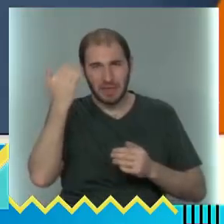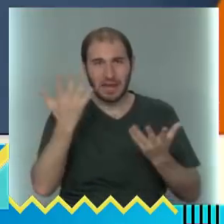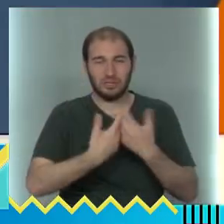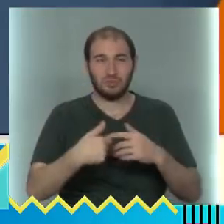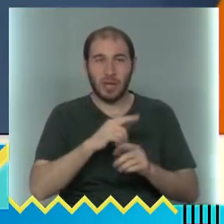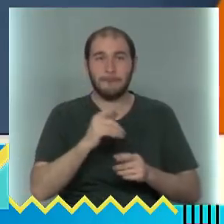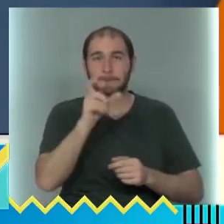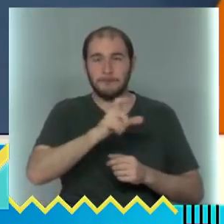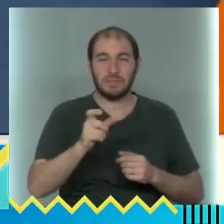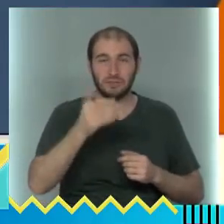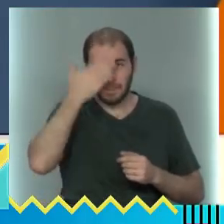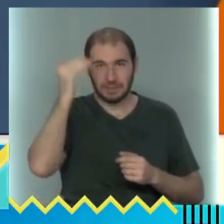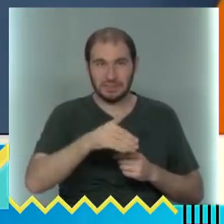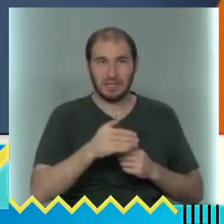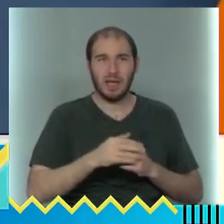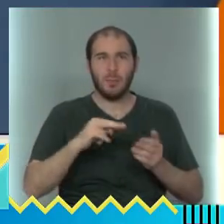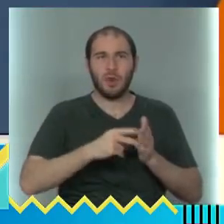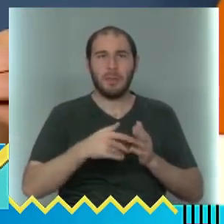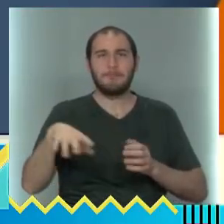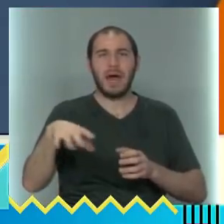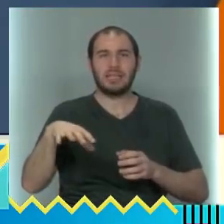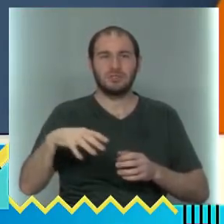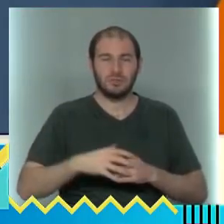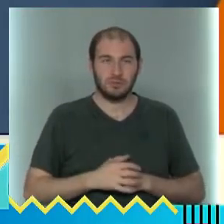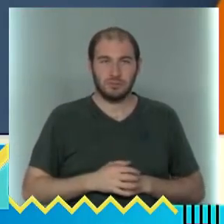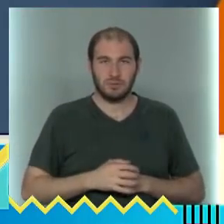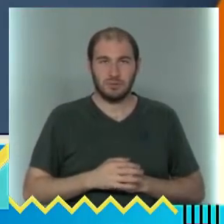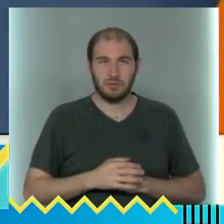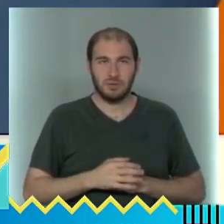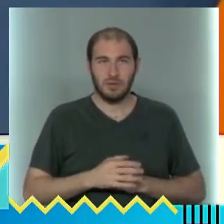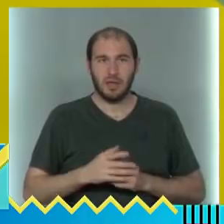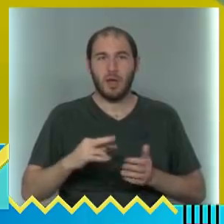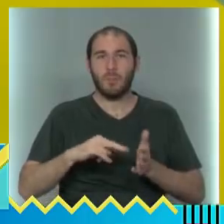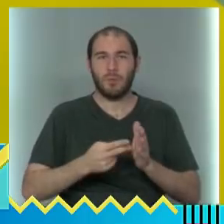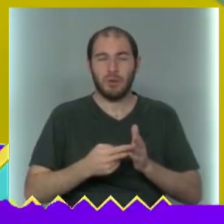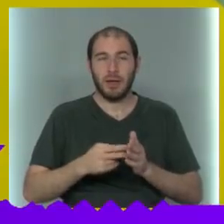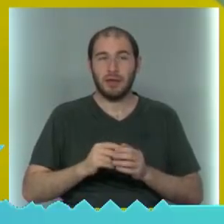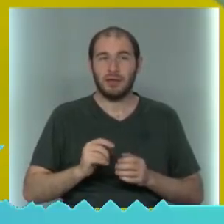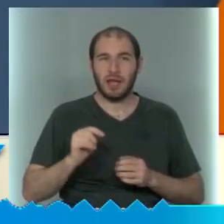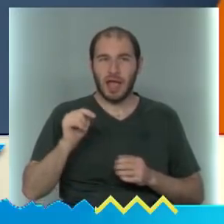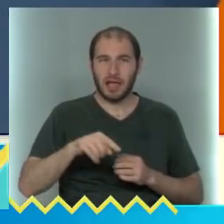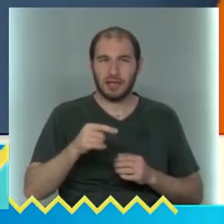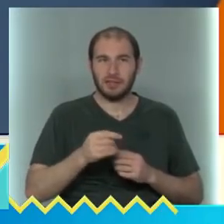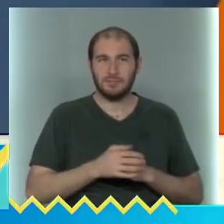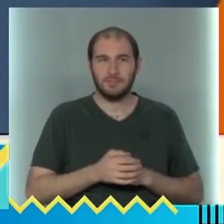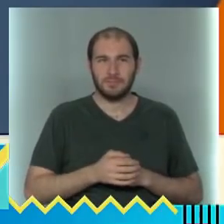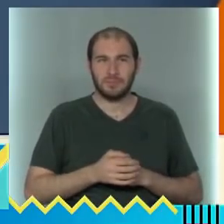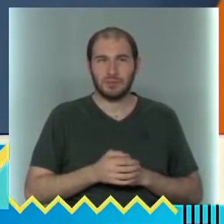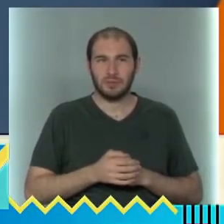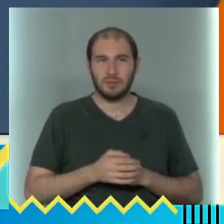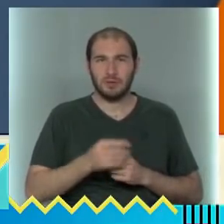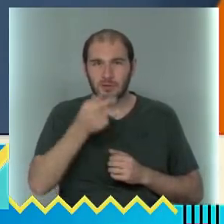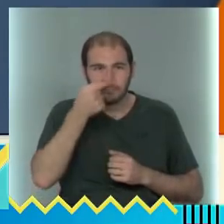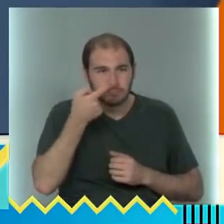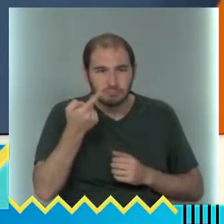Sí. Se ha visto que en los pacientes con enfermedad de Parkinson, la incidencia de hiposmia, que es esto que no podemos distinguir